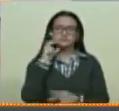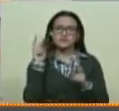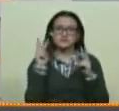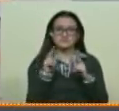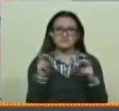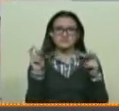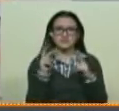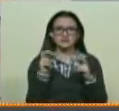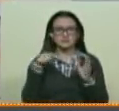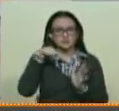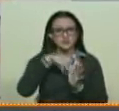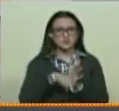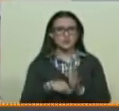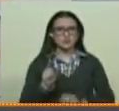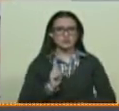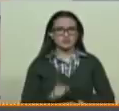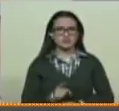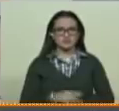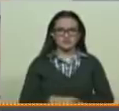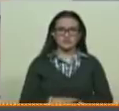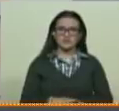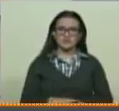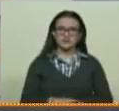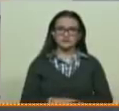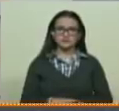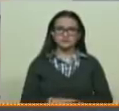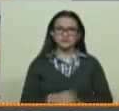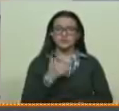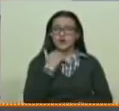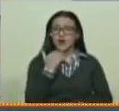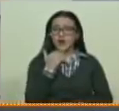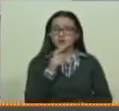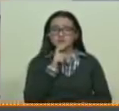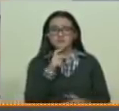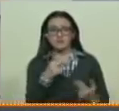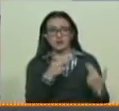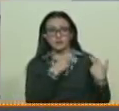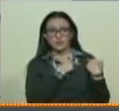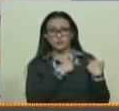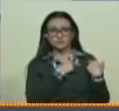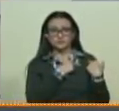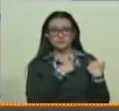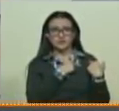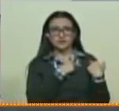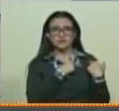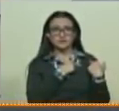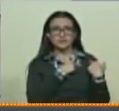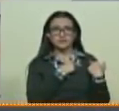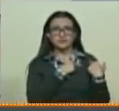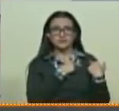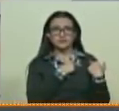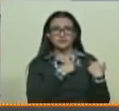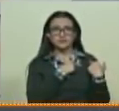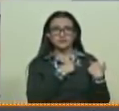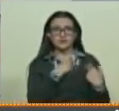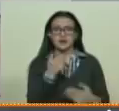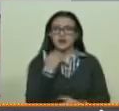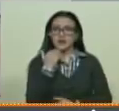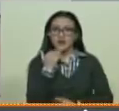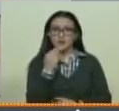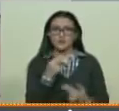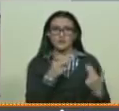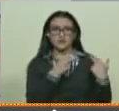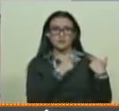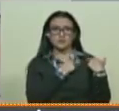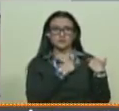investigación profunda, y que si hay algún responsable de hechos dolosos, algún responsable